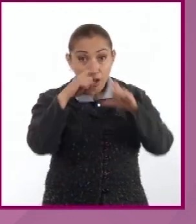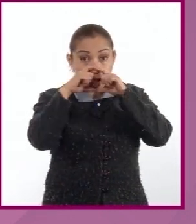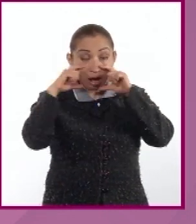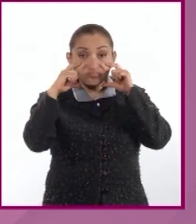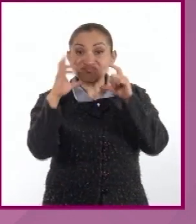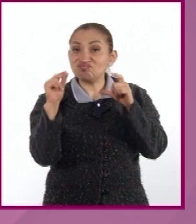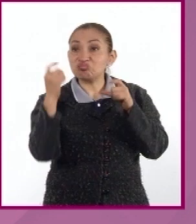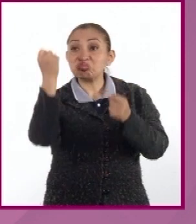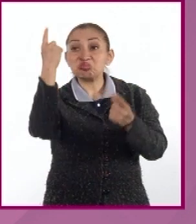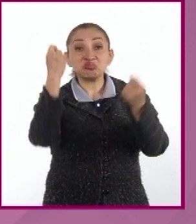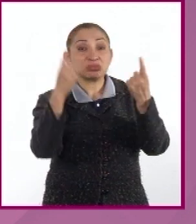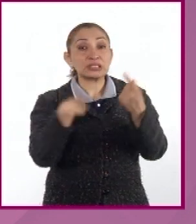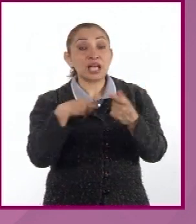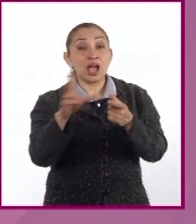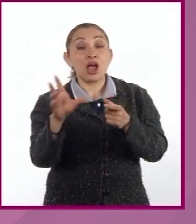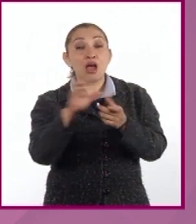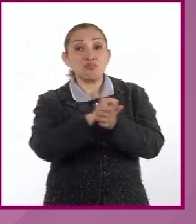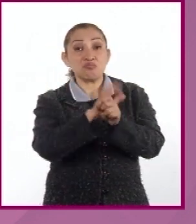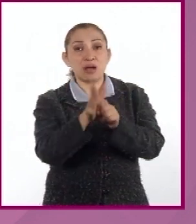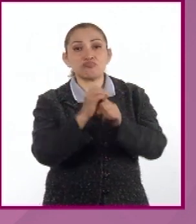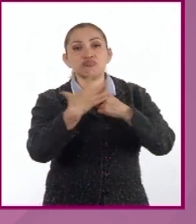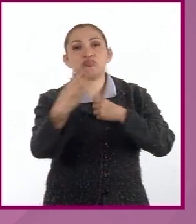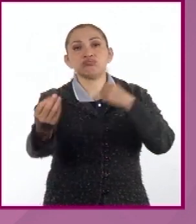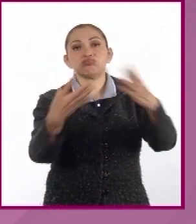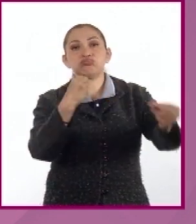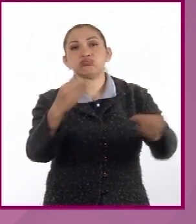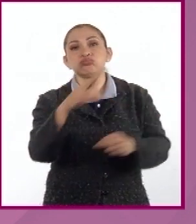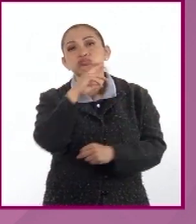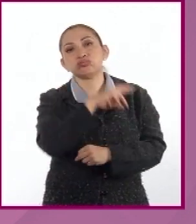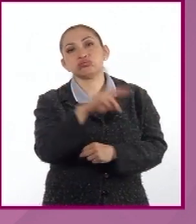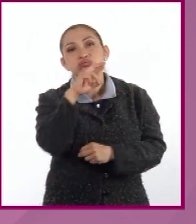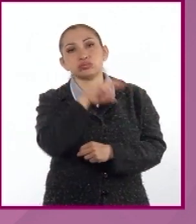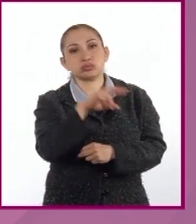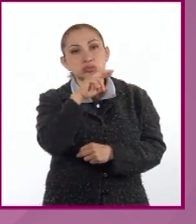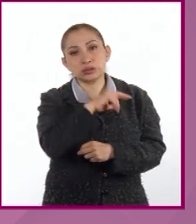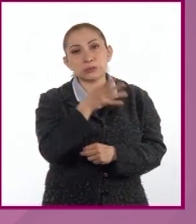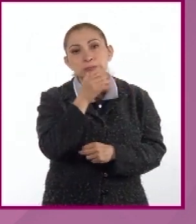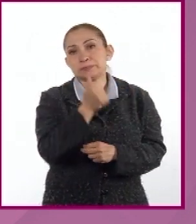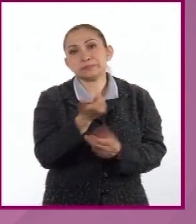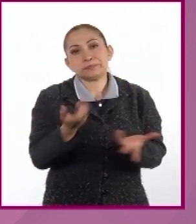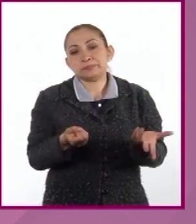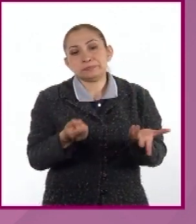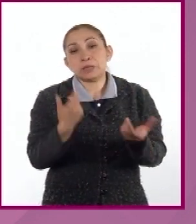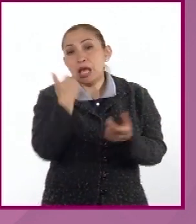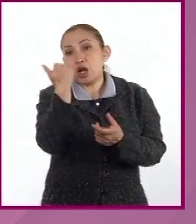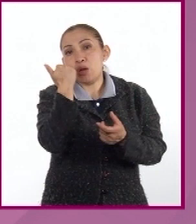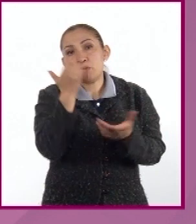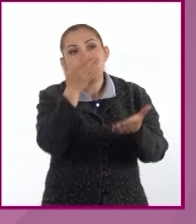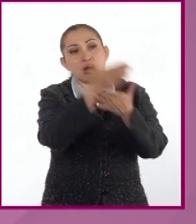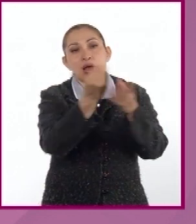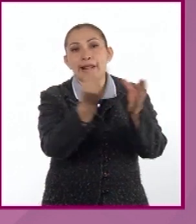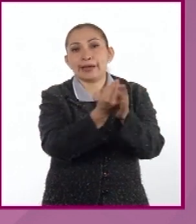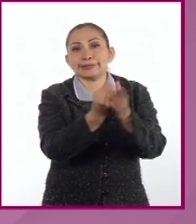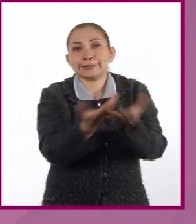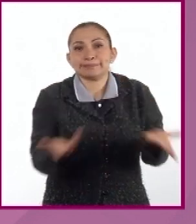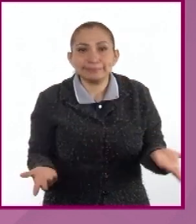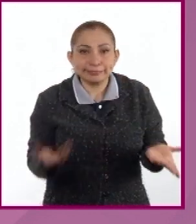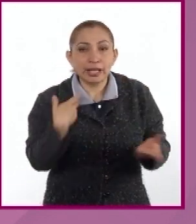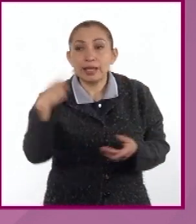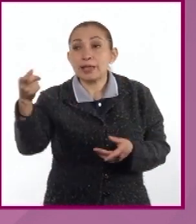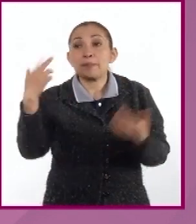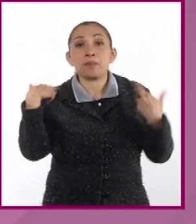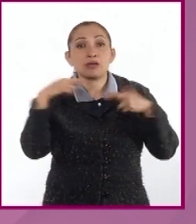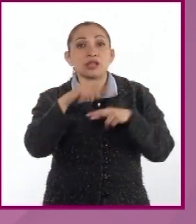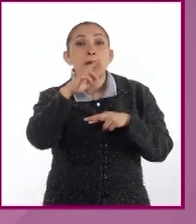cubrebocas y esto hace que el COVID-19 se propague más rápido y no podamos nosotros los alumnos entrar a clases y que los